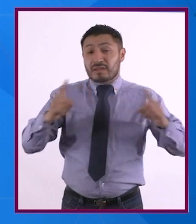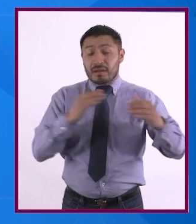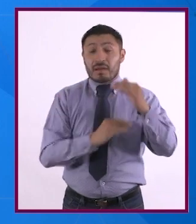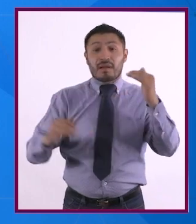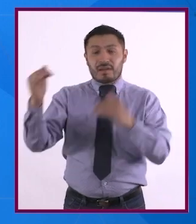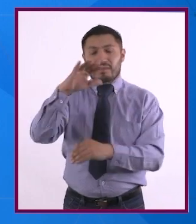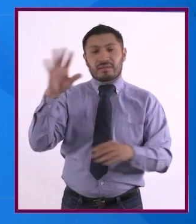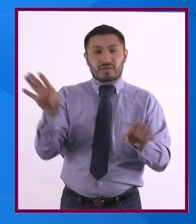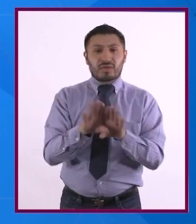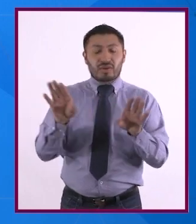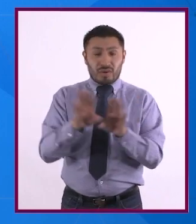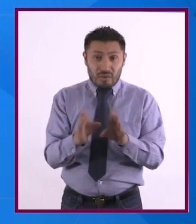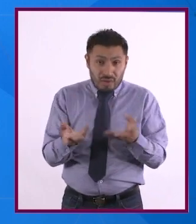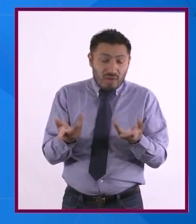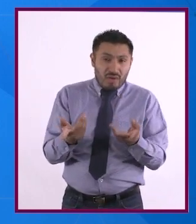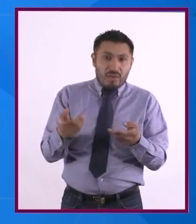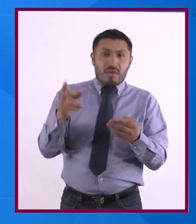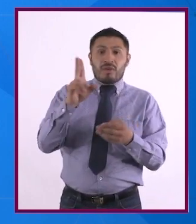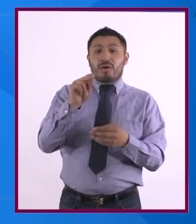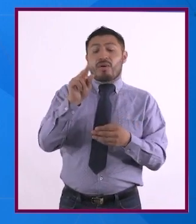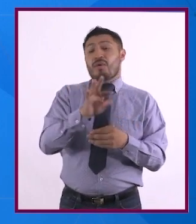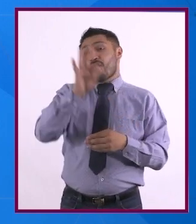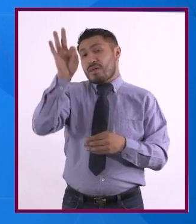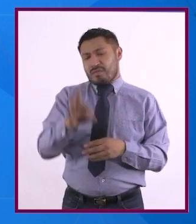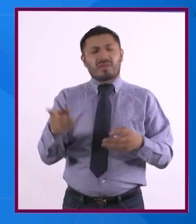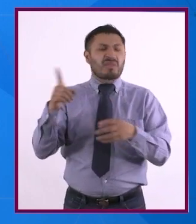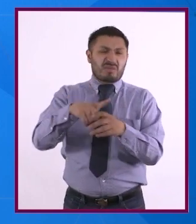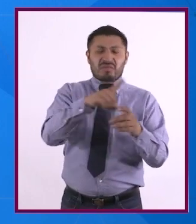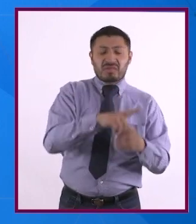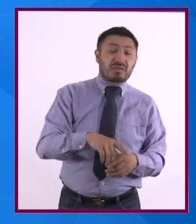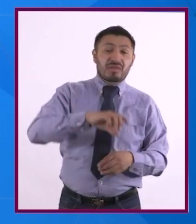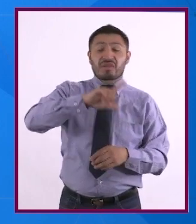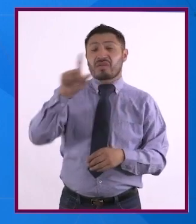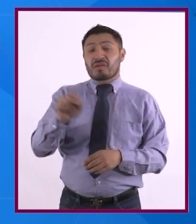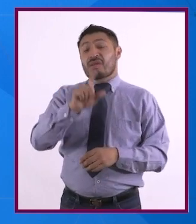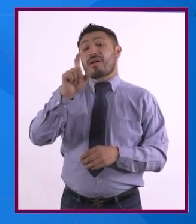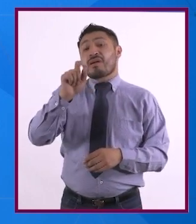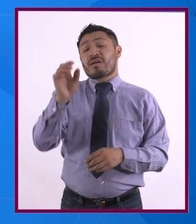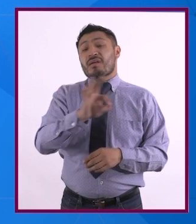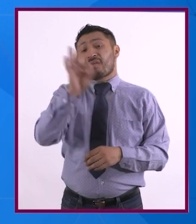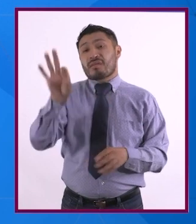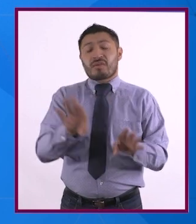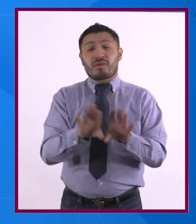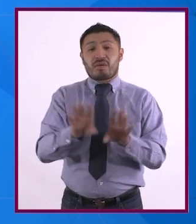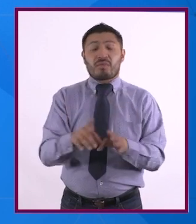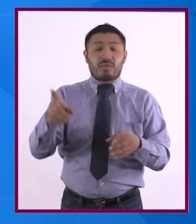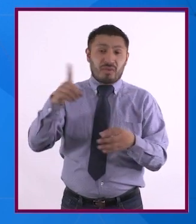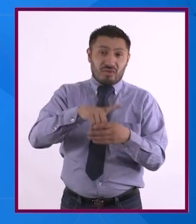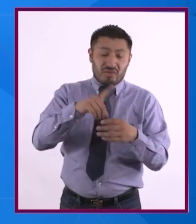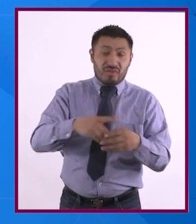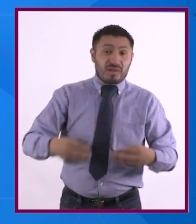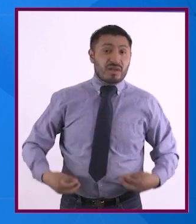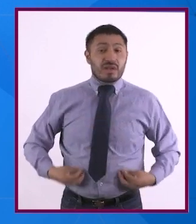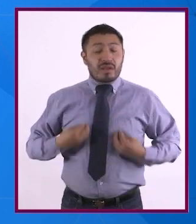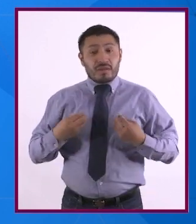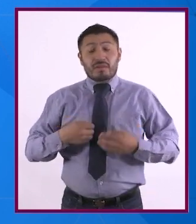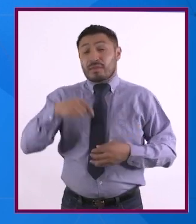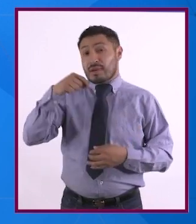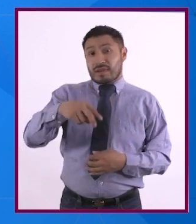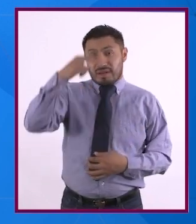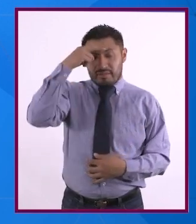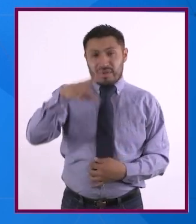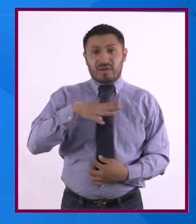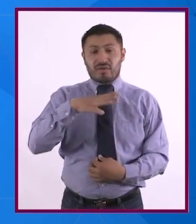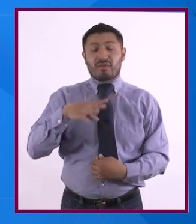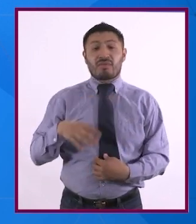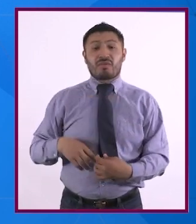origen cadavérico es de 80% y el restante 20% es de donante vivo. En el caso de México, la relación